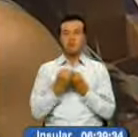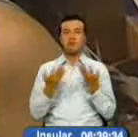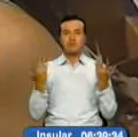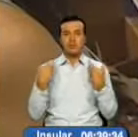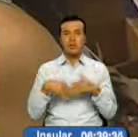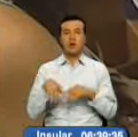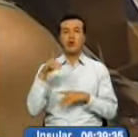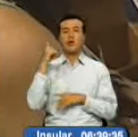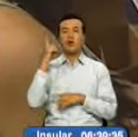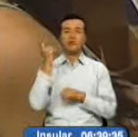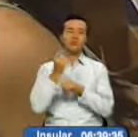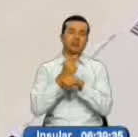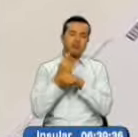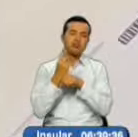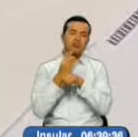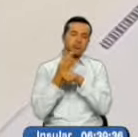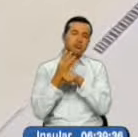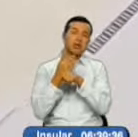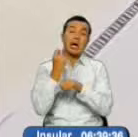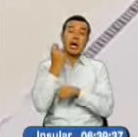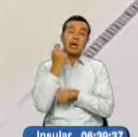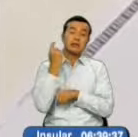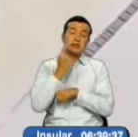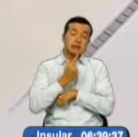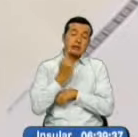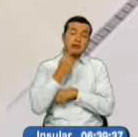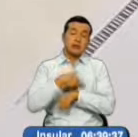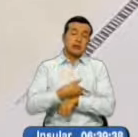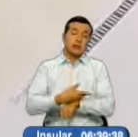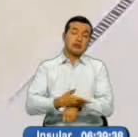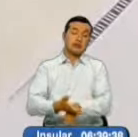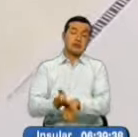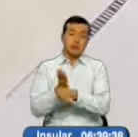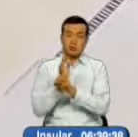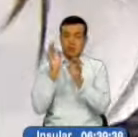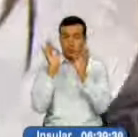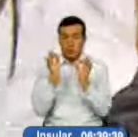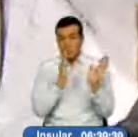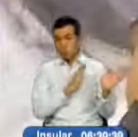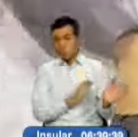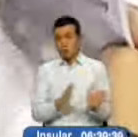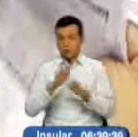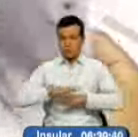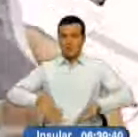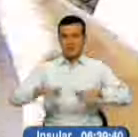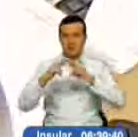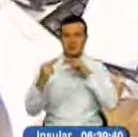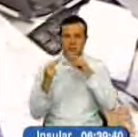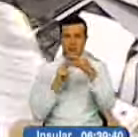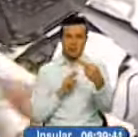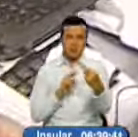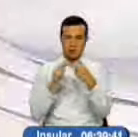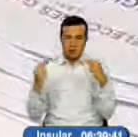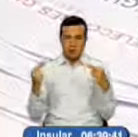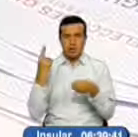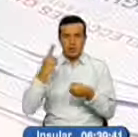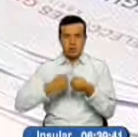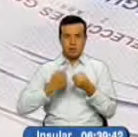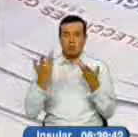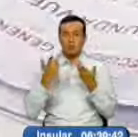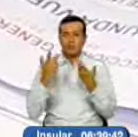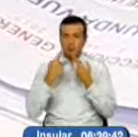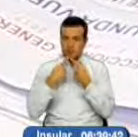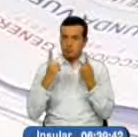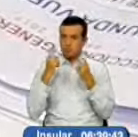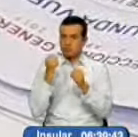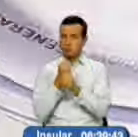de casi 11 horas de ardua labor en las juntas escrutadoras dispuestas por el Consejo Nacional Electoral en el Coliseo General Rumiñahui de Quito. El resultado de